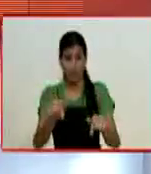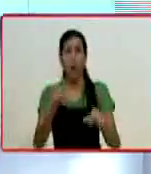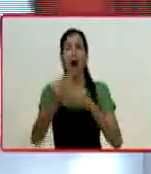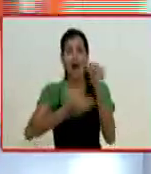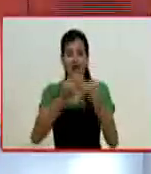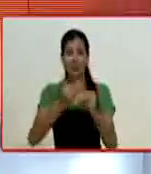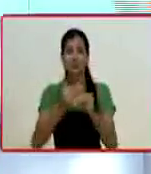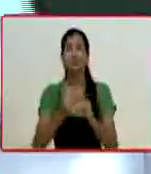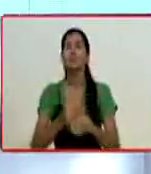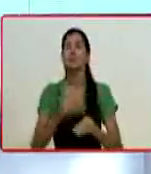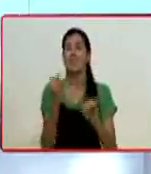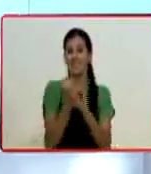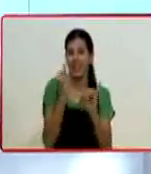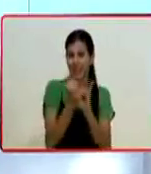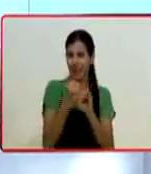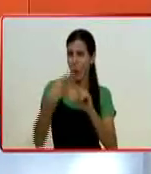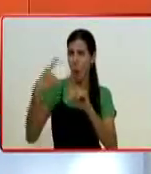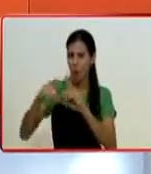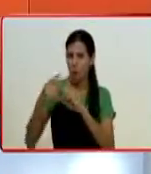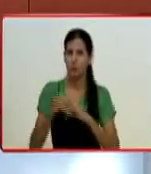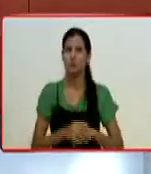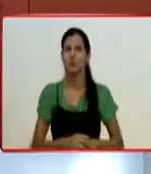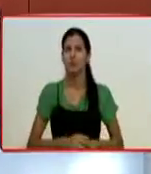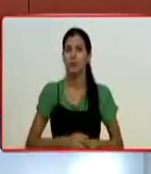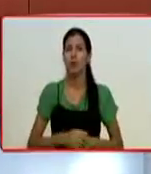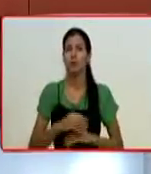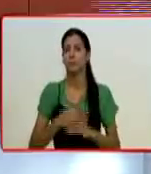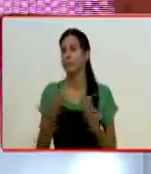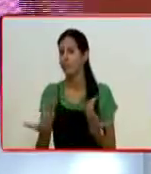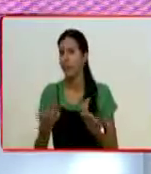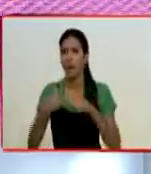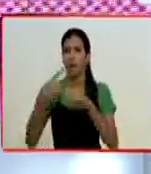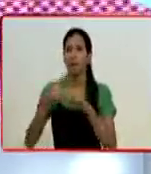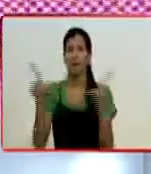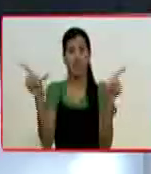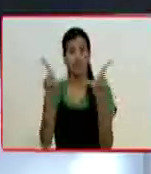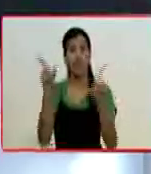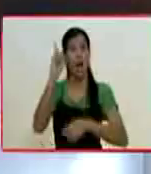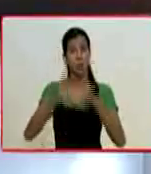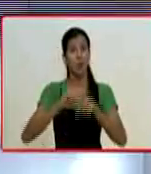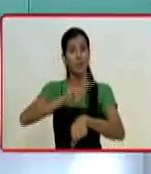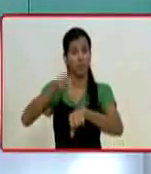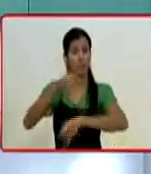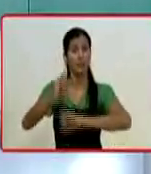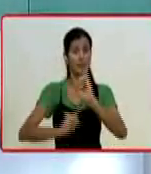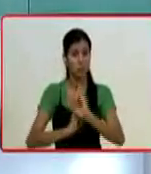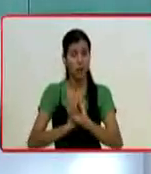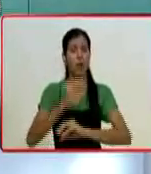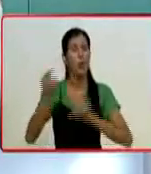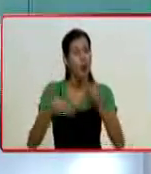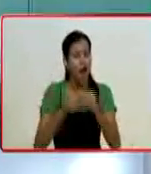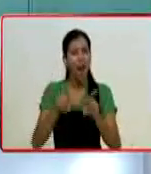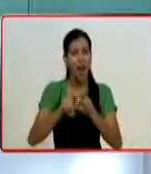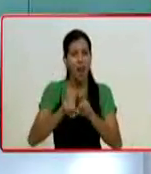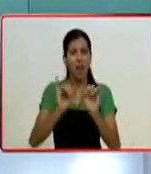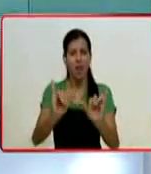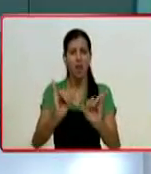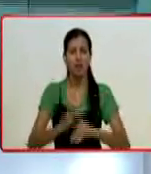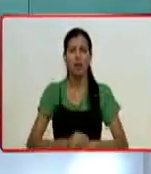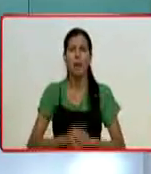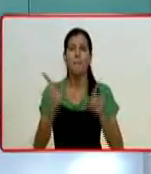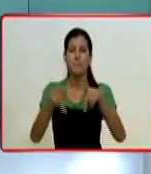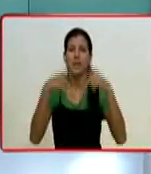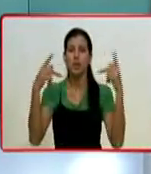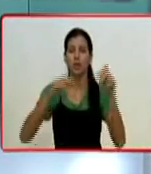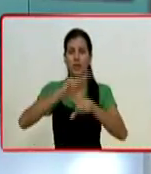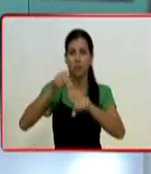portales web nacionales e internacionales. En eso andan muchos canales de televisión nacionales e internacionales. En eso andan muchos periódicos nacionales